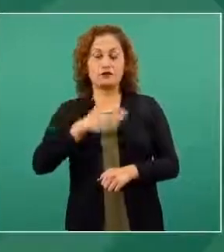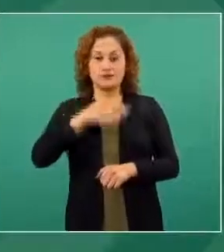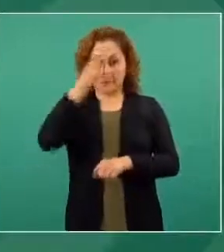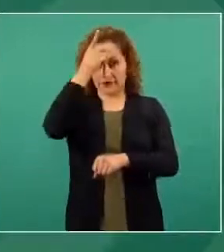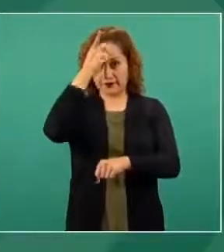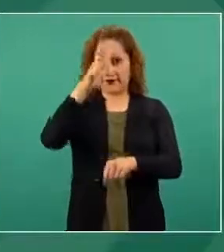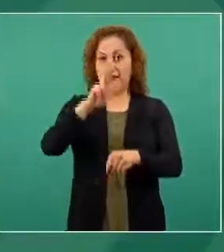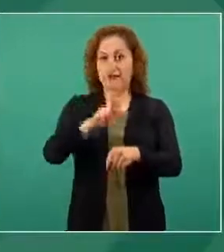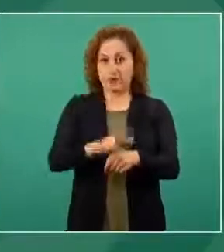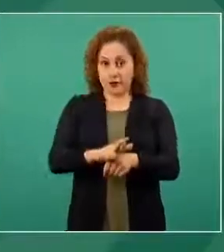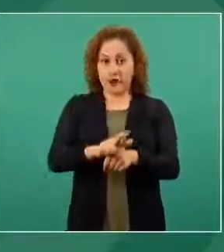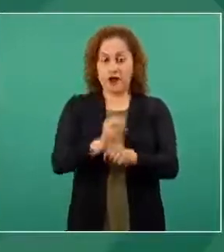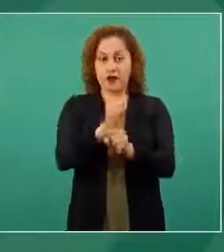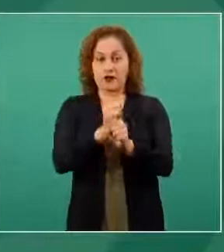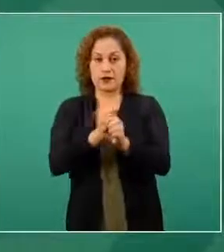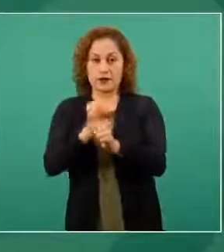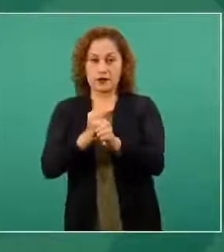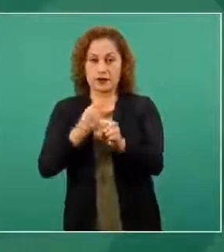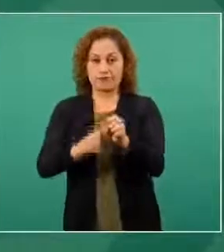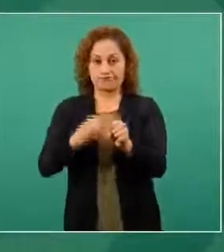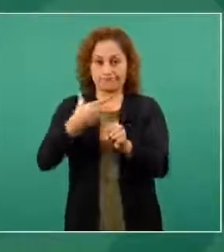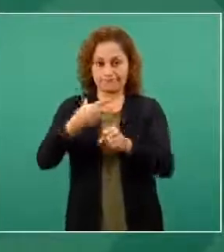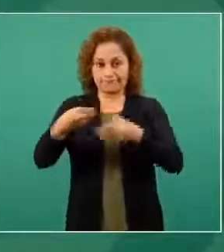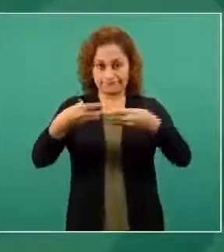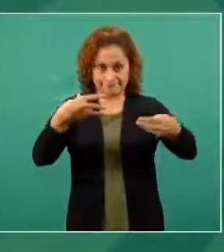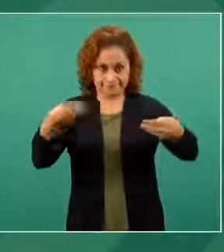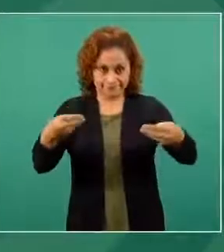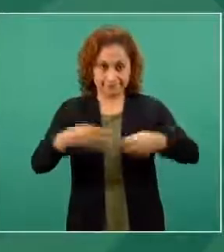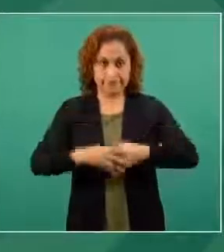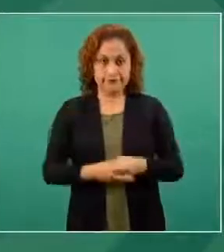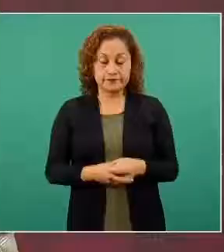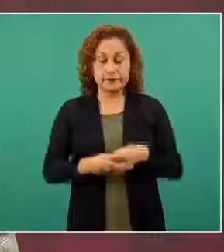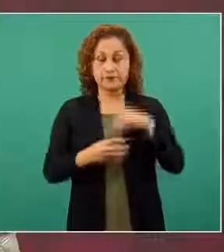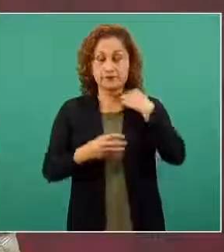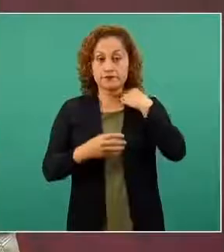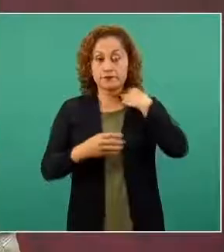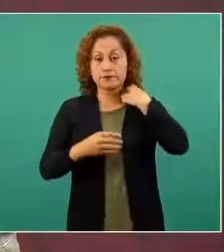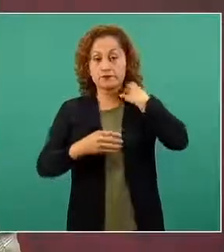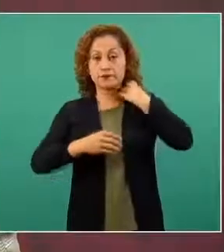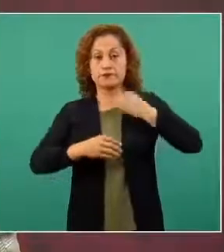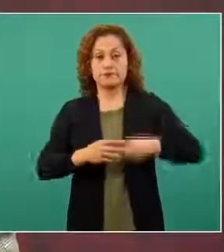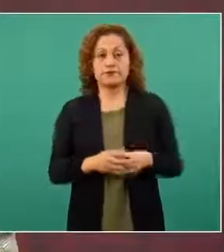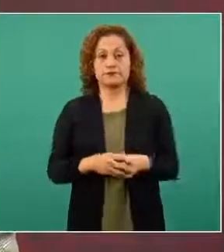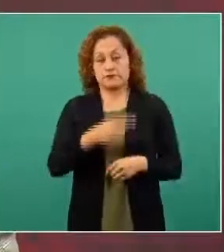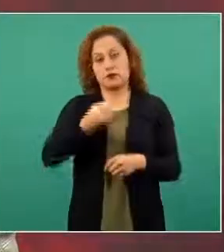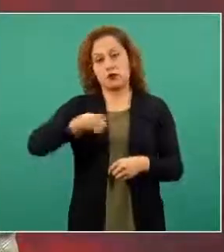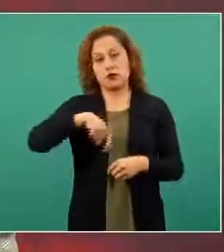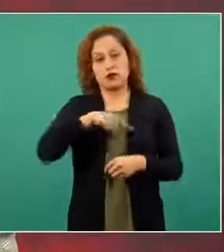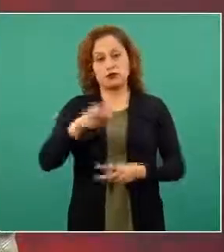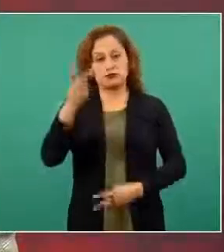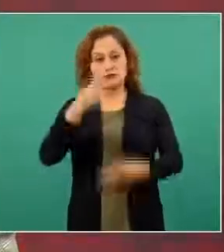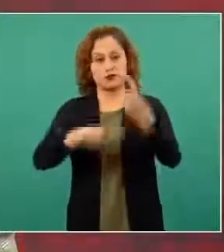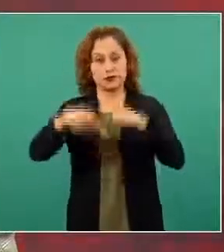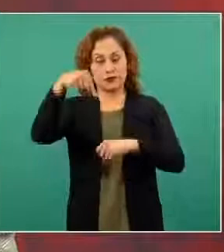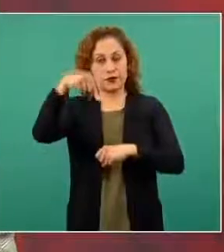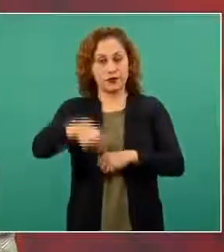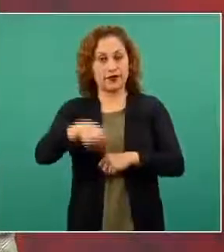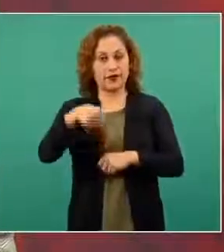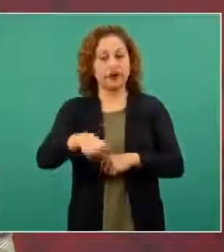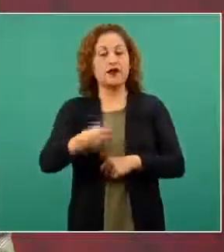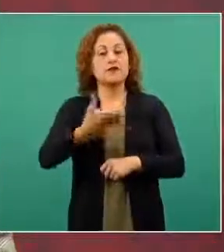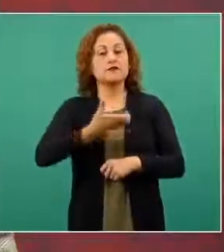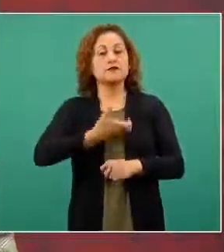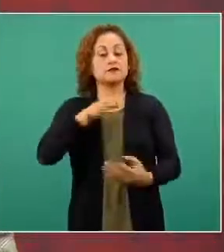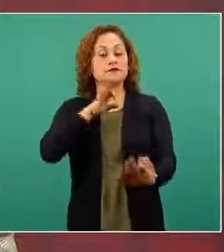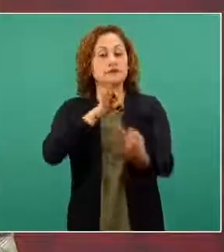Investigación Operativa Epidemiológica. De manera presencial, les saludamos con mucho gusto desde Palacio Nacional